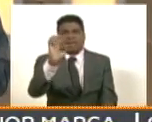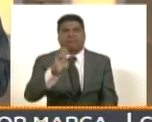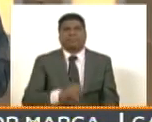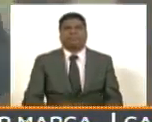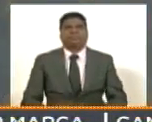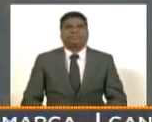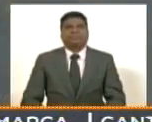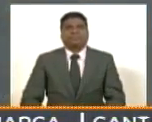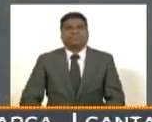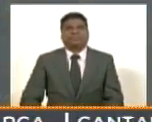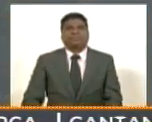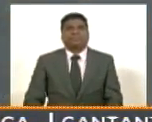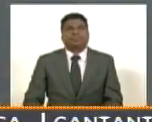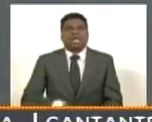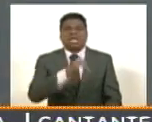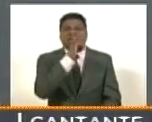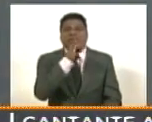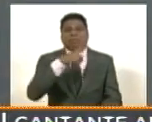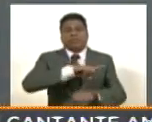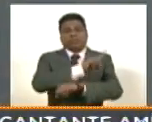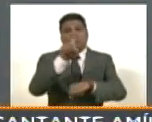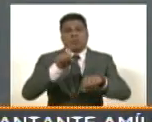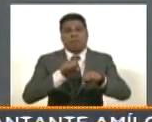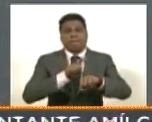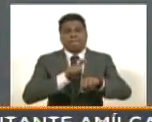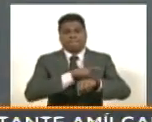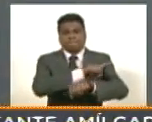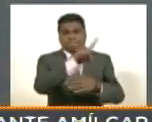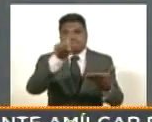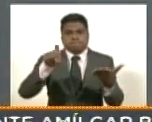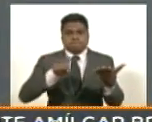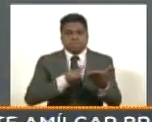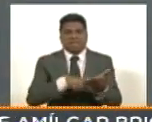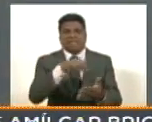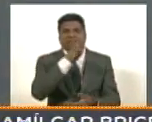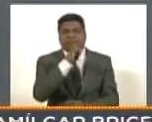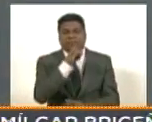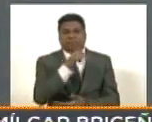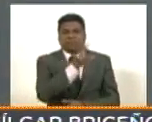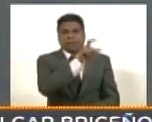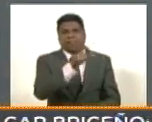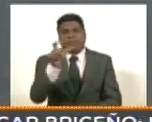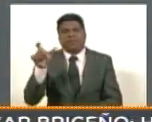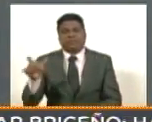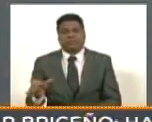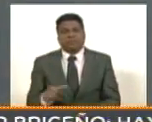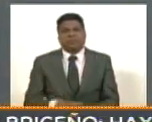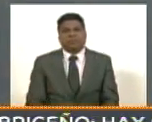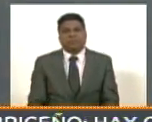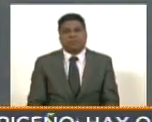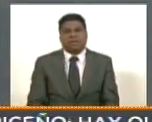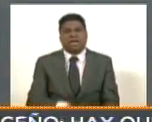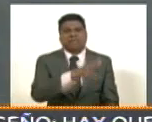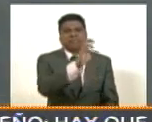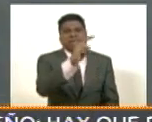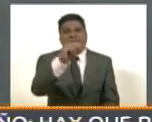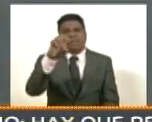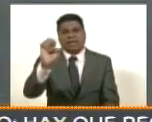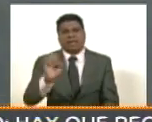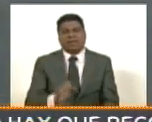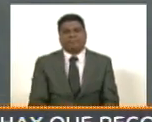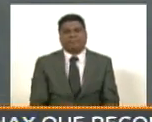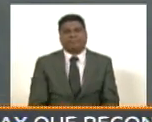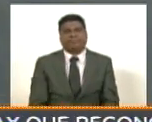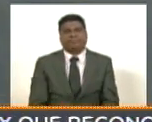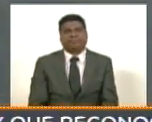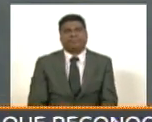general sobre todo lo que es el proceso de postulaciones para los candidatos y candidatas a la Asamblea Nacional